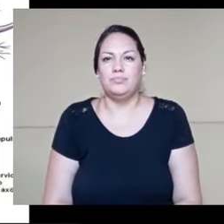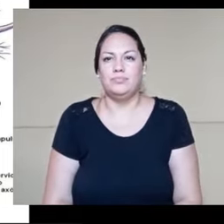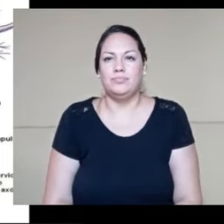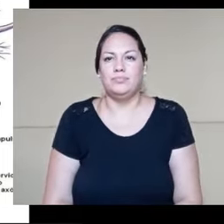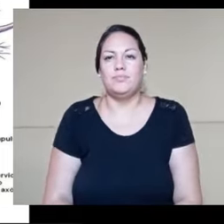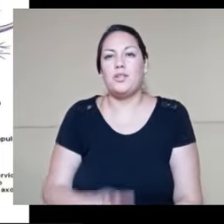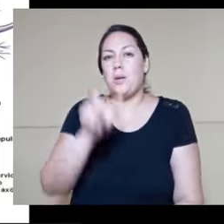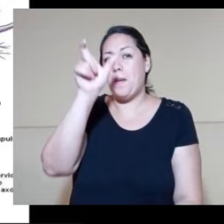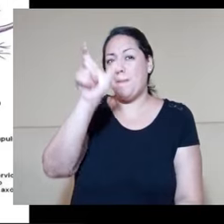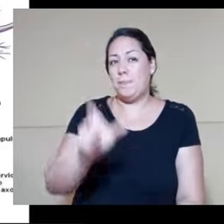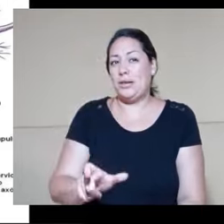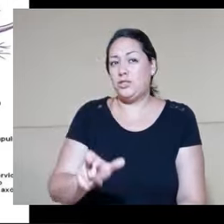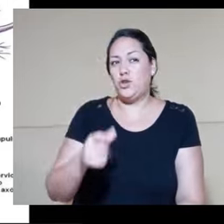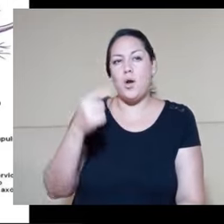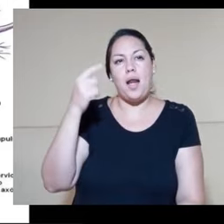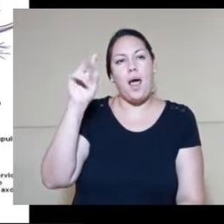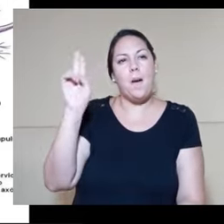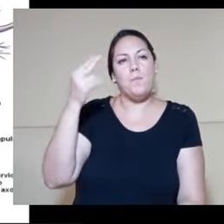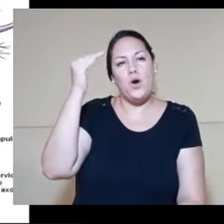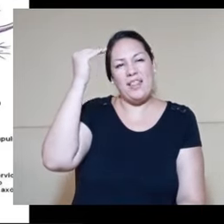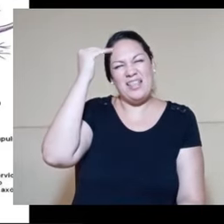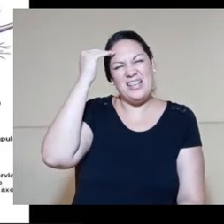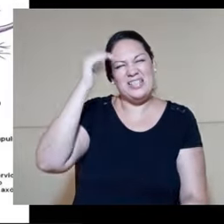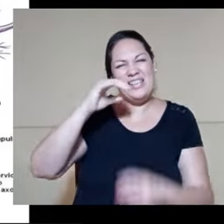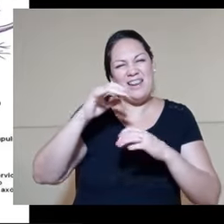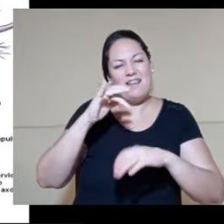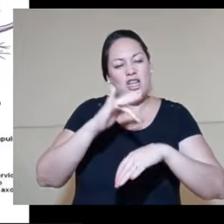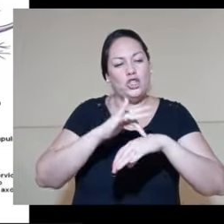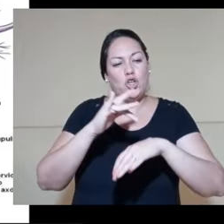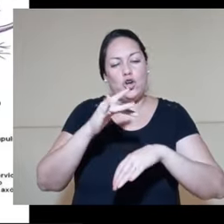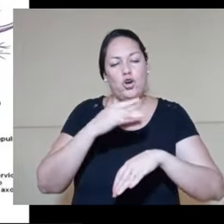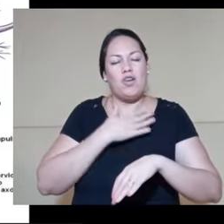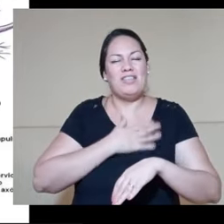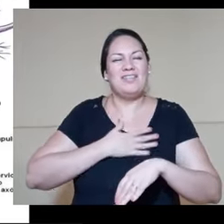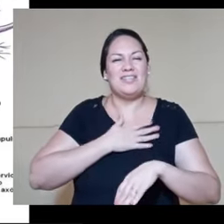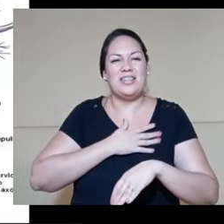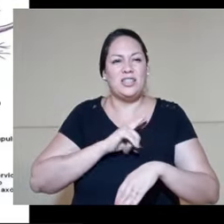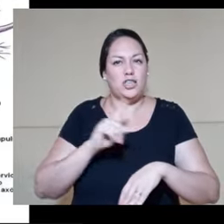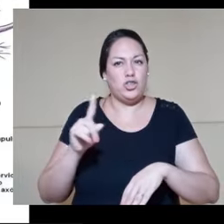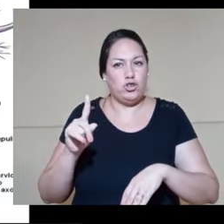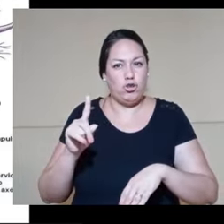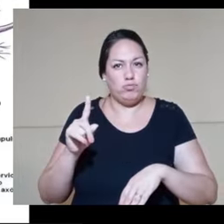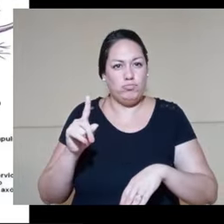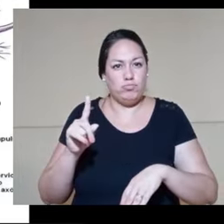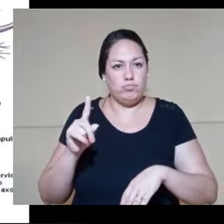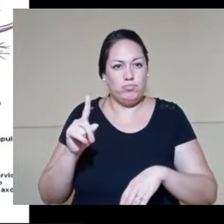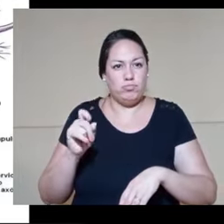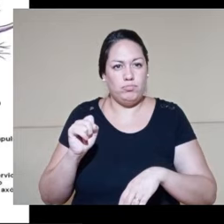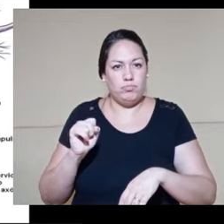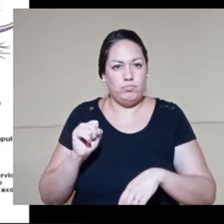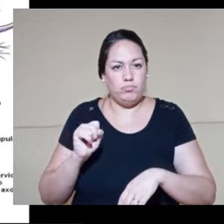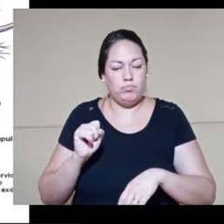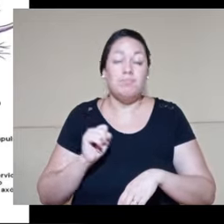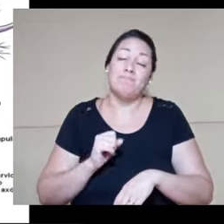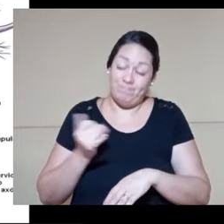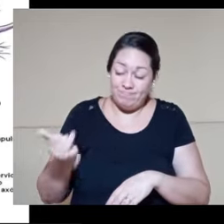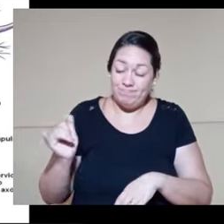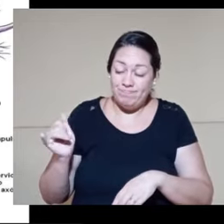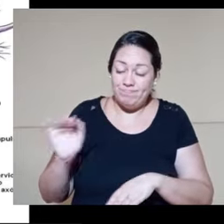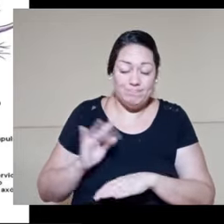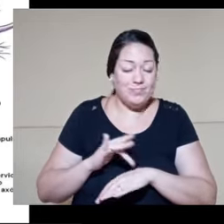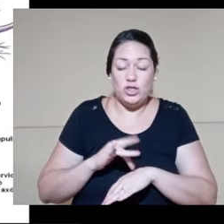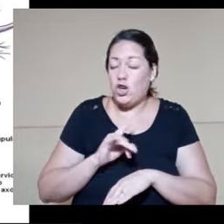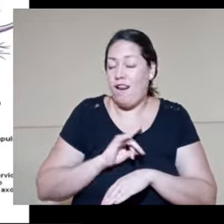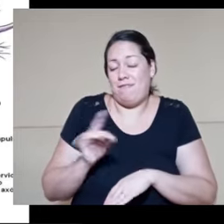despolarización. Claro. Entonces una persona cuando tiene muerte cerebral, si yo lo toco, no va a sentir que lo estoy